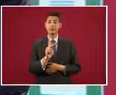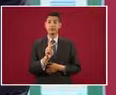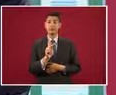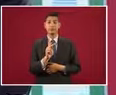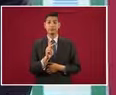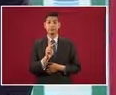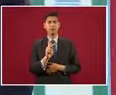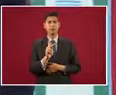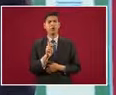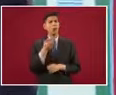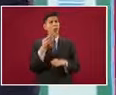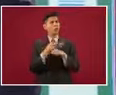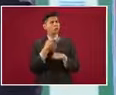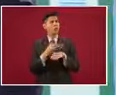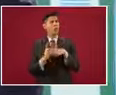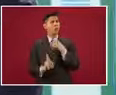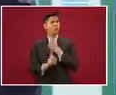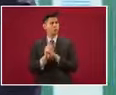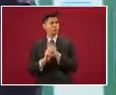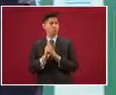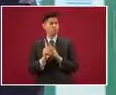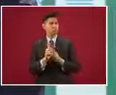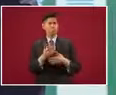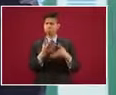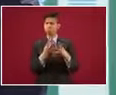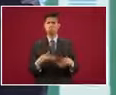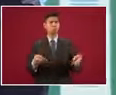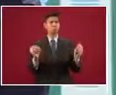se resuelve el problema porque